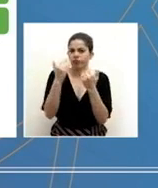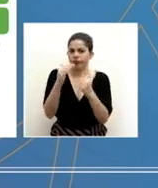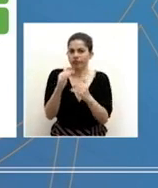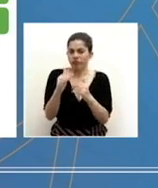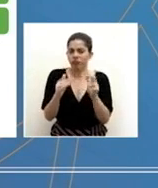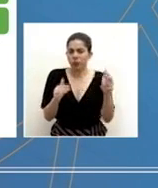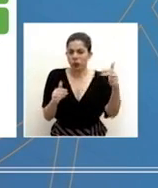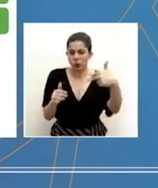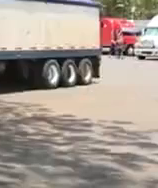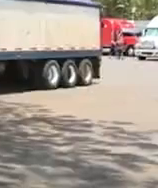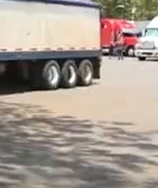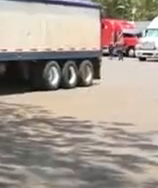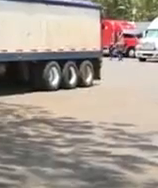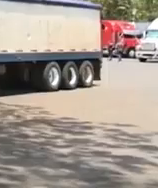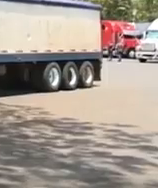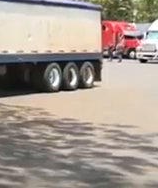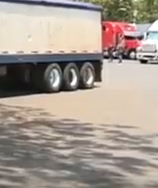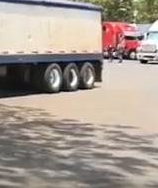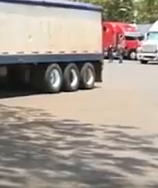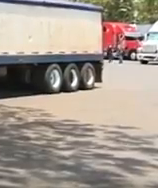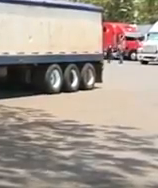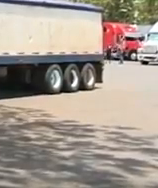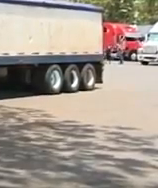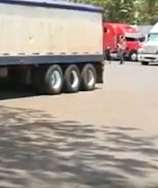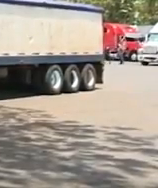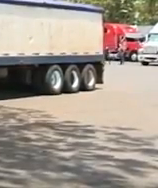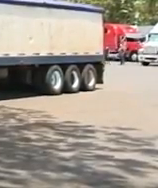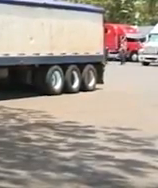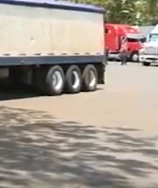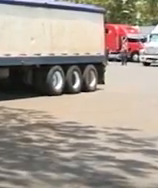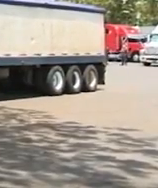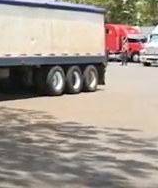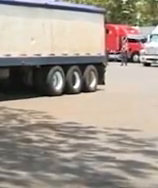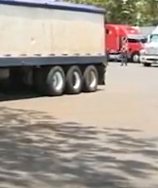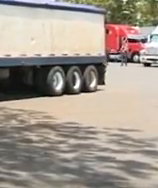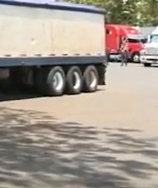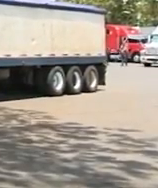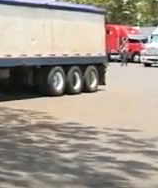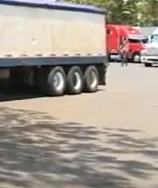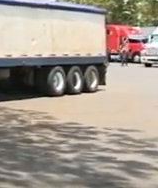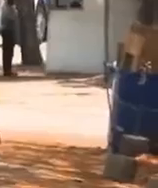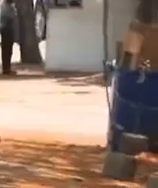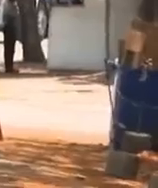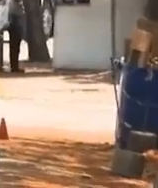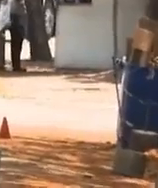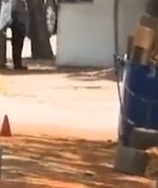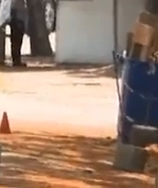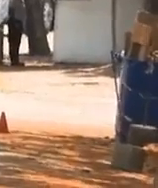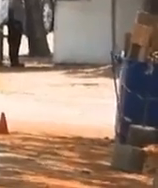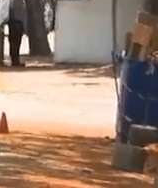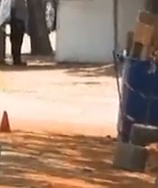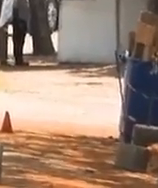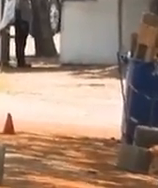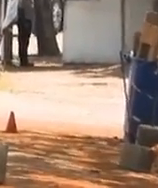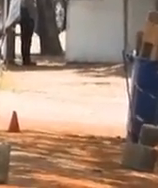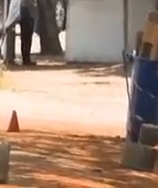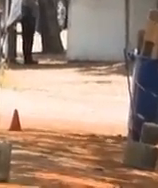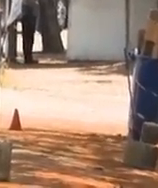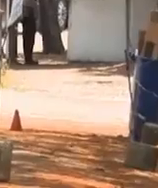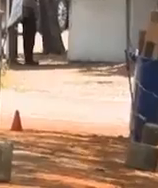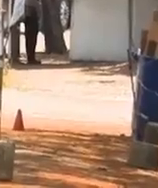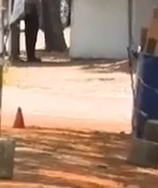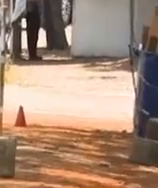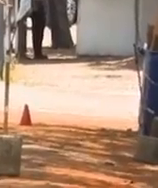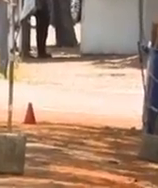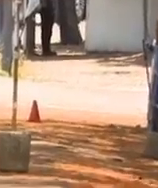tomar esa dirección. Según datos del Ministerio de Comercio Exterior, la necesidad por cumplir estos protocolos es importante, ya